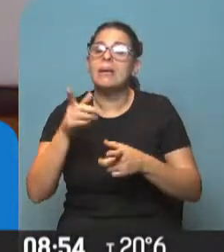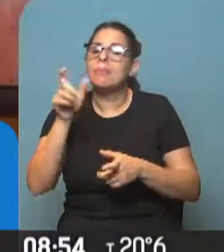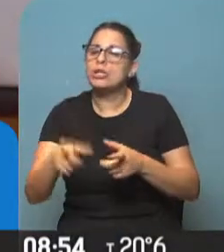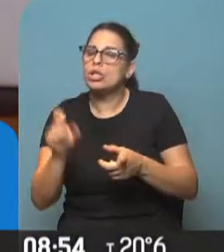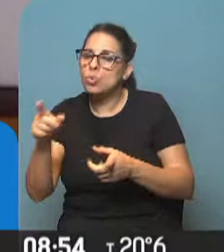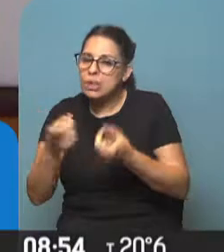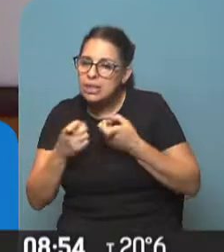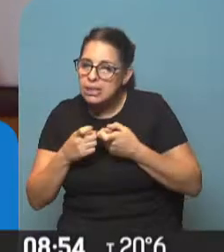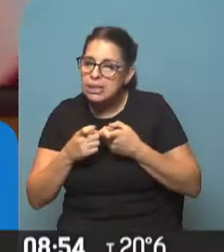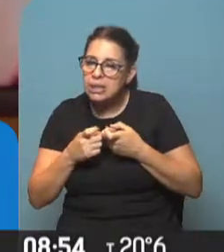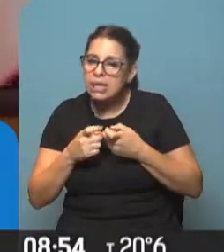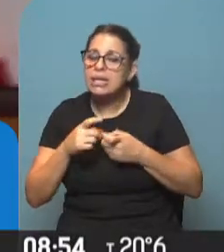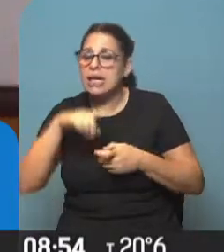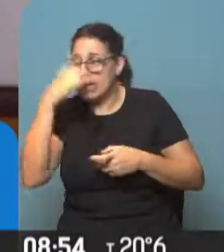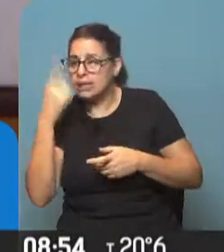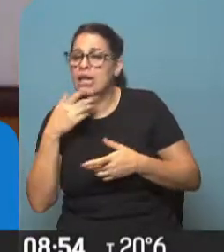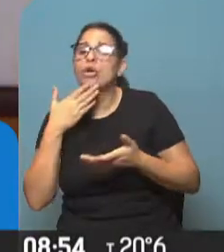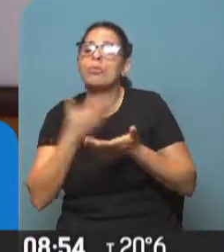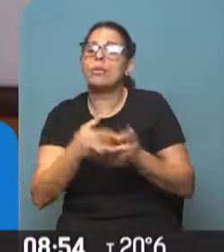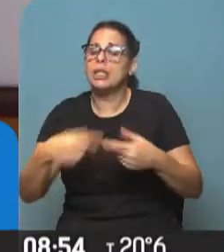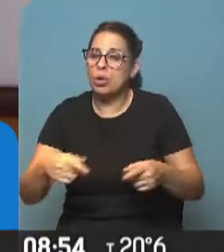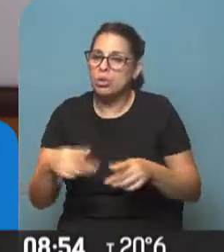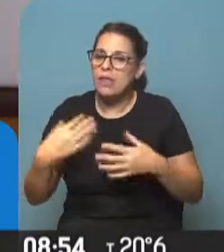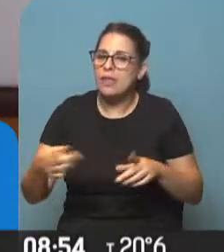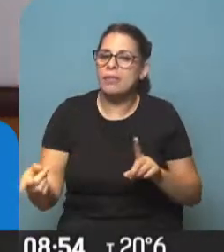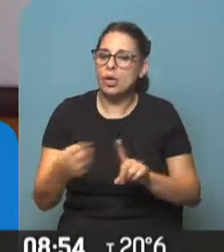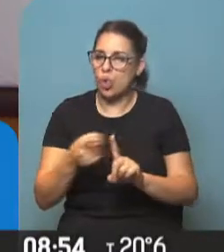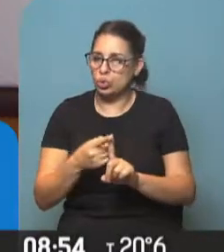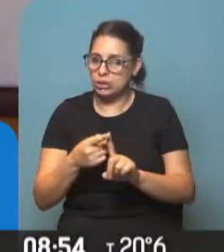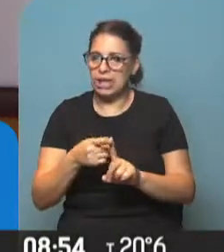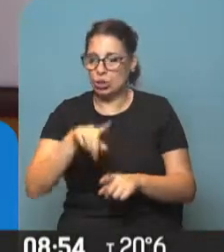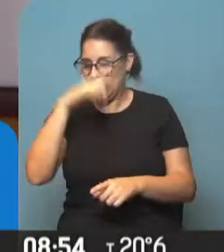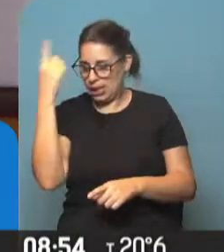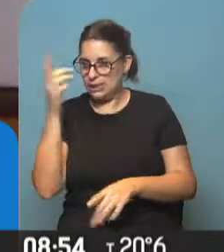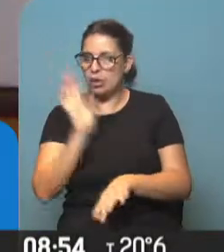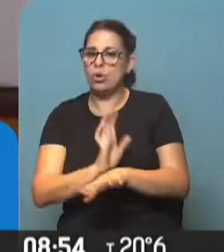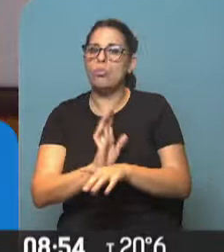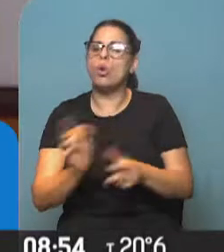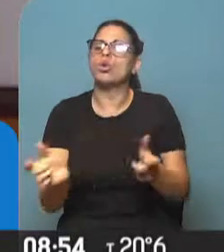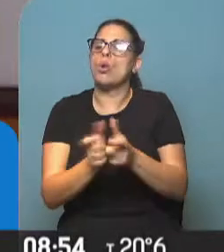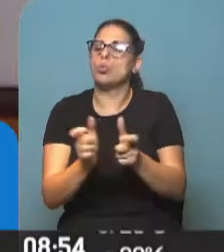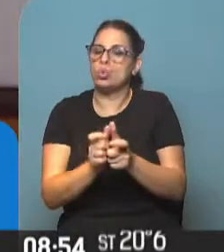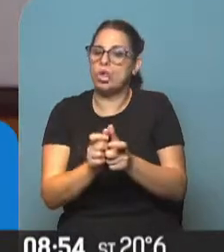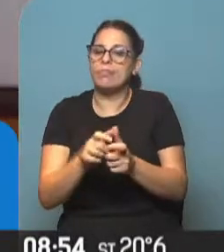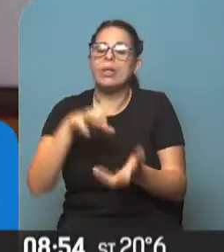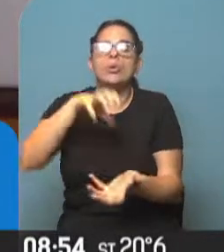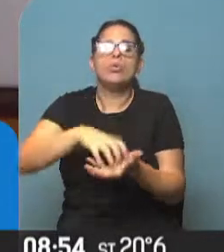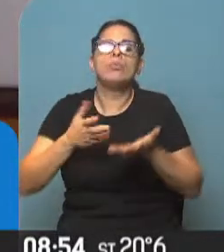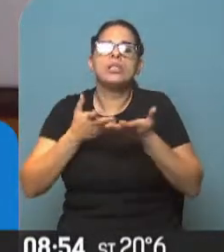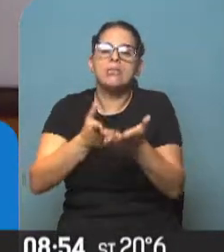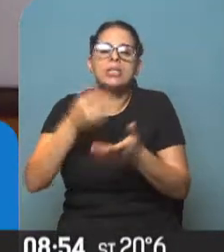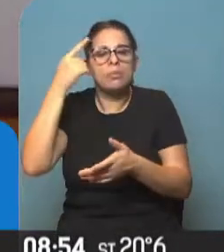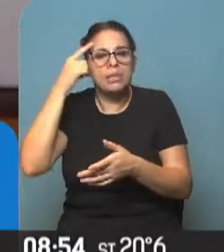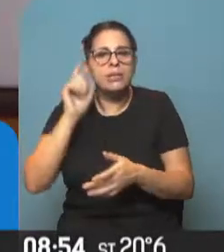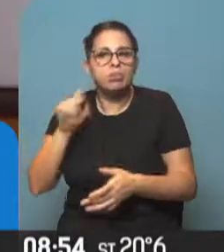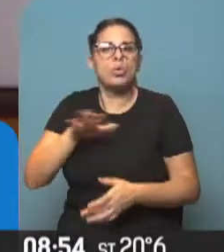con las promesas que el estado le hace es decir el listado a estas tiene una enorme es como un punto de encuentro plataforma de servicios pensados para estas